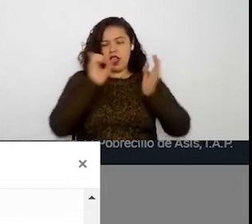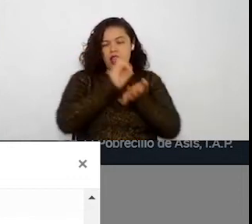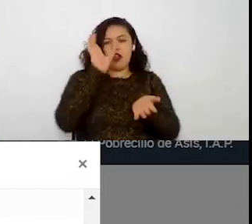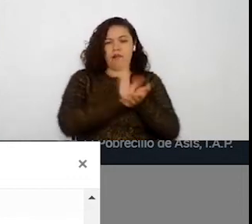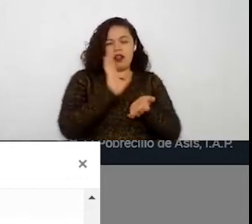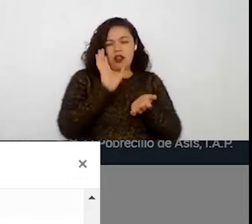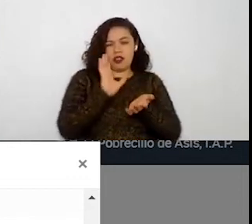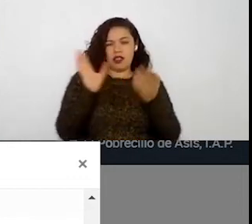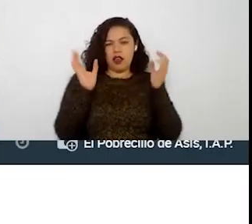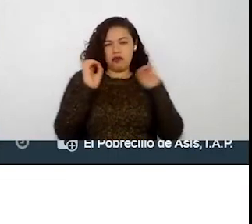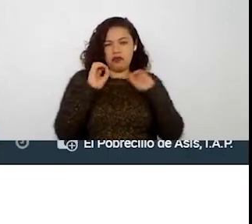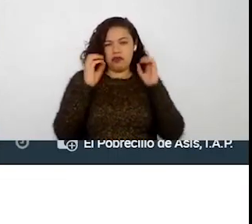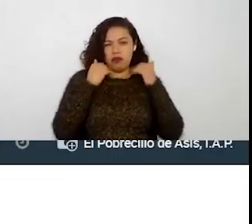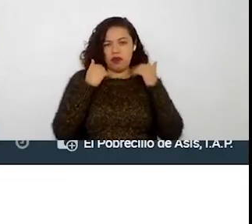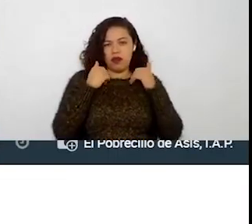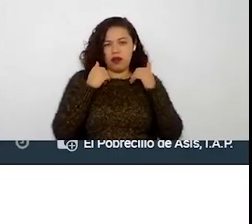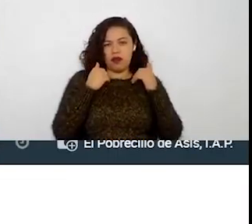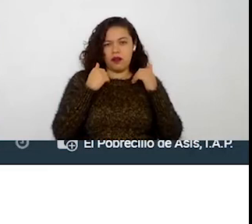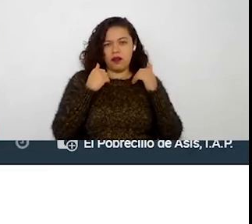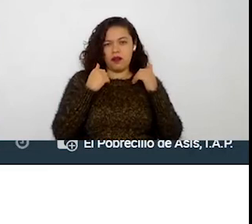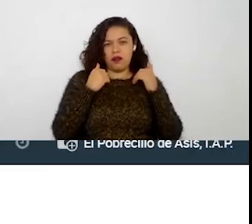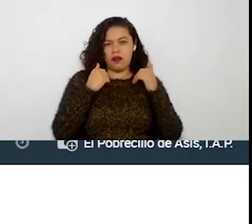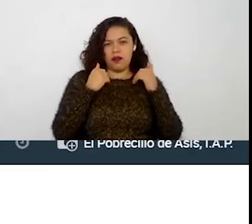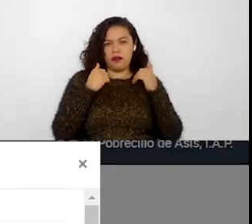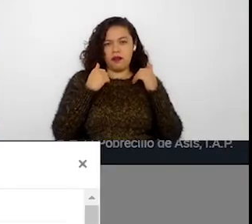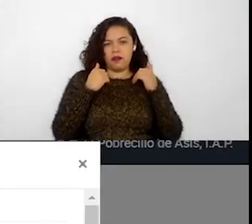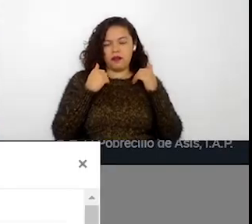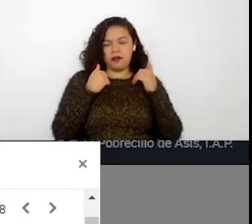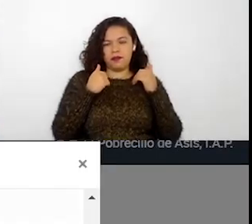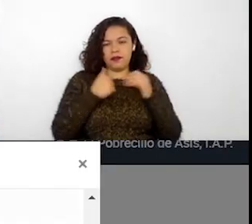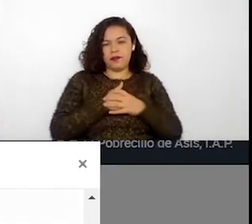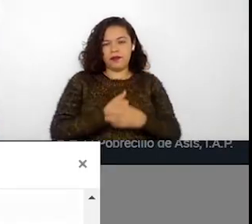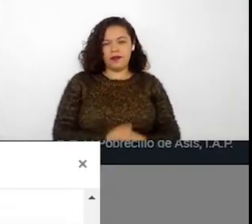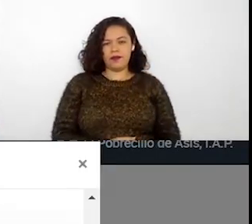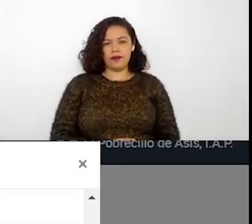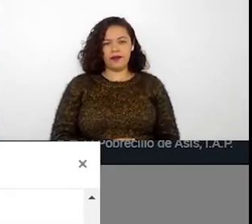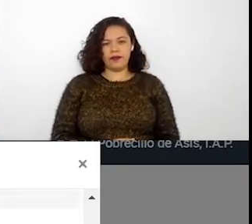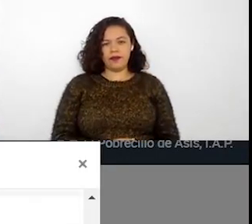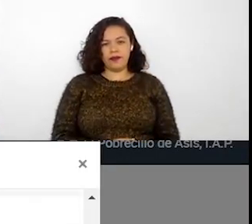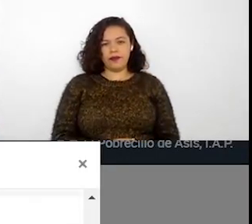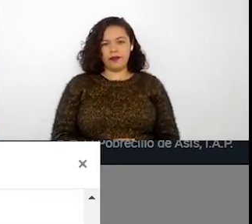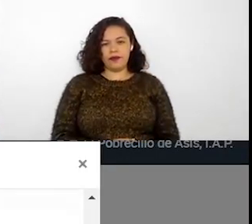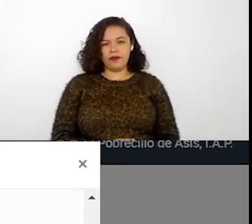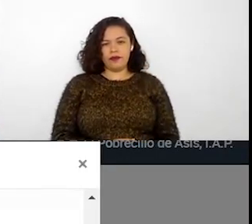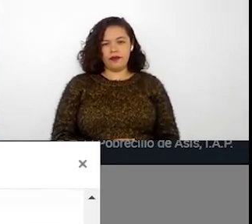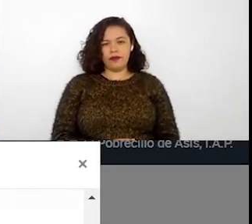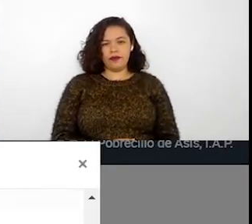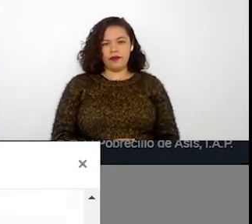digamos en lo referente a este a este apartado agregamos otra y